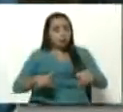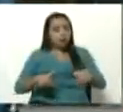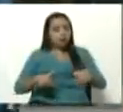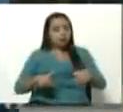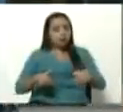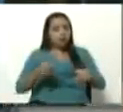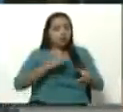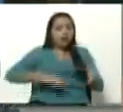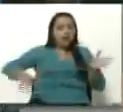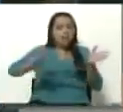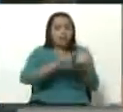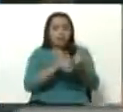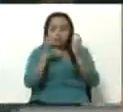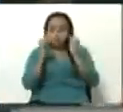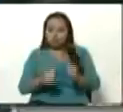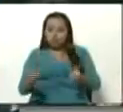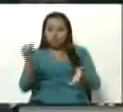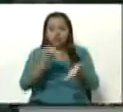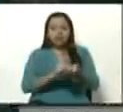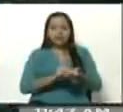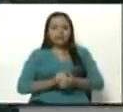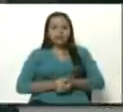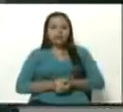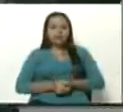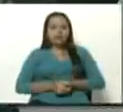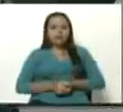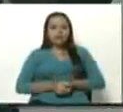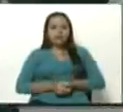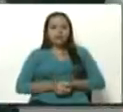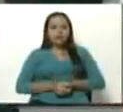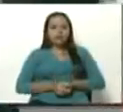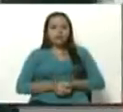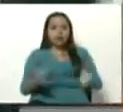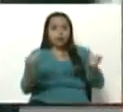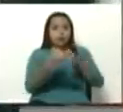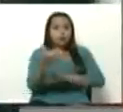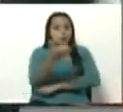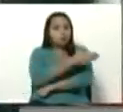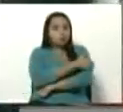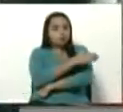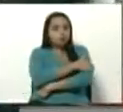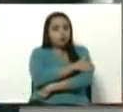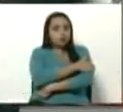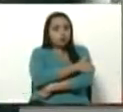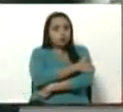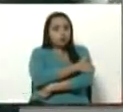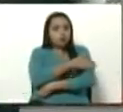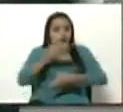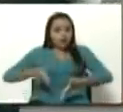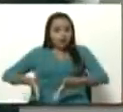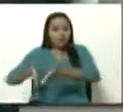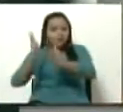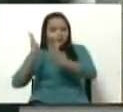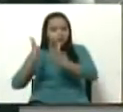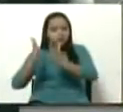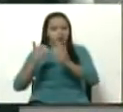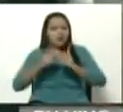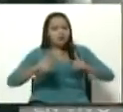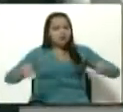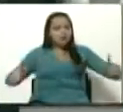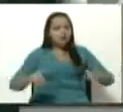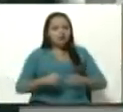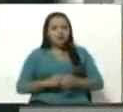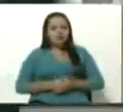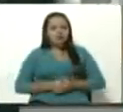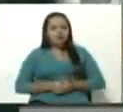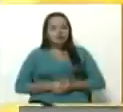lo ratifico, es que el sector adverso, la oposición, bueno, se encaminó en una ruta democrática